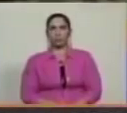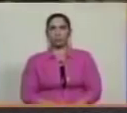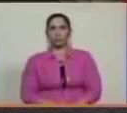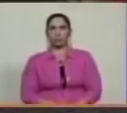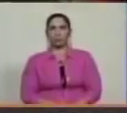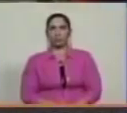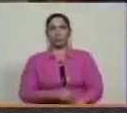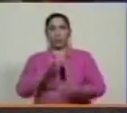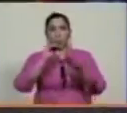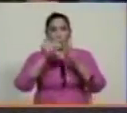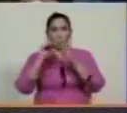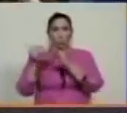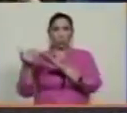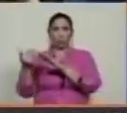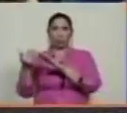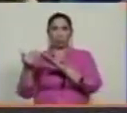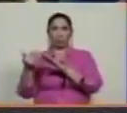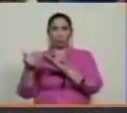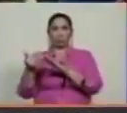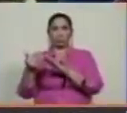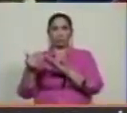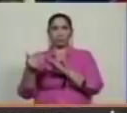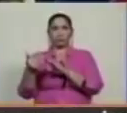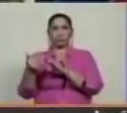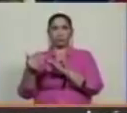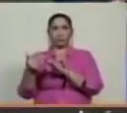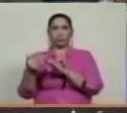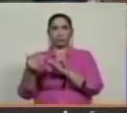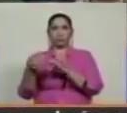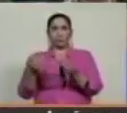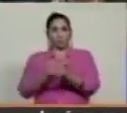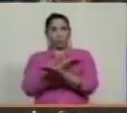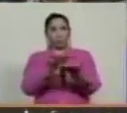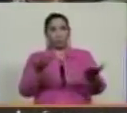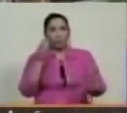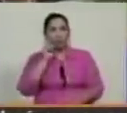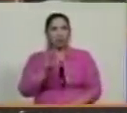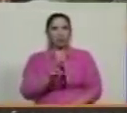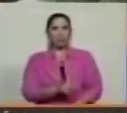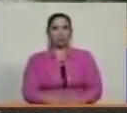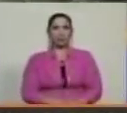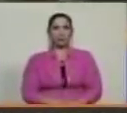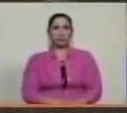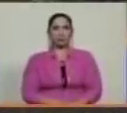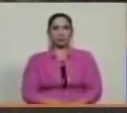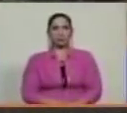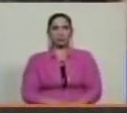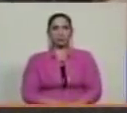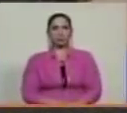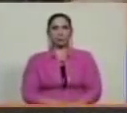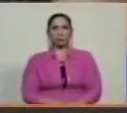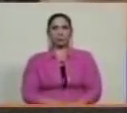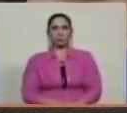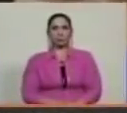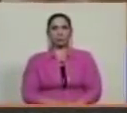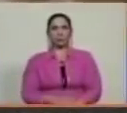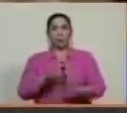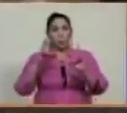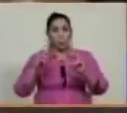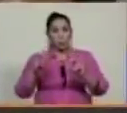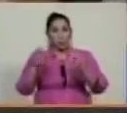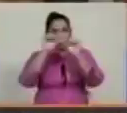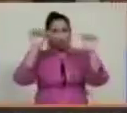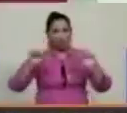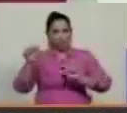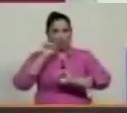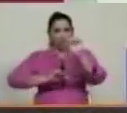Las comunas, miren, y ustedes van a ver lo bonito, para que vean el genio de Hugo Chávez, porque el nuevo sistema de defensa integral de la